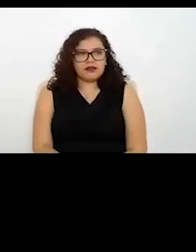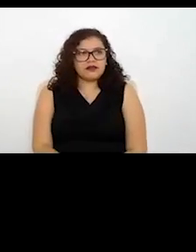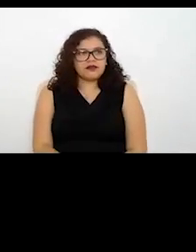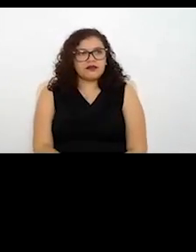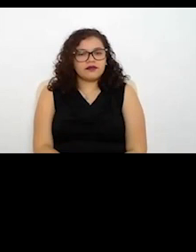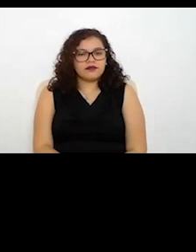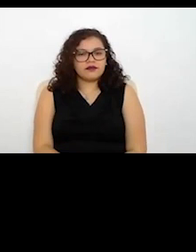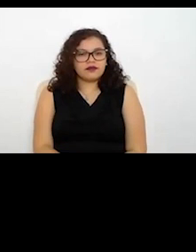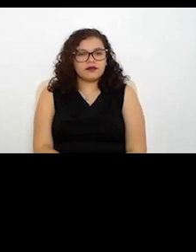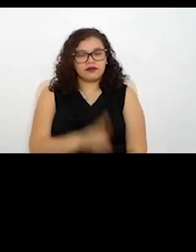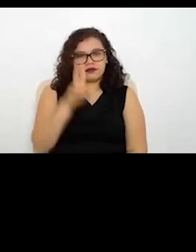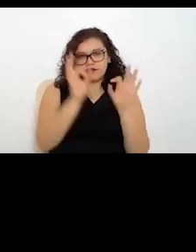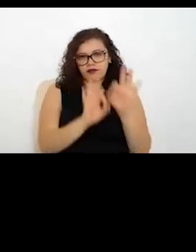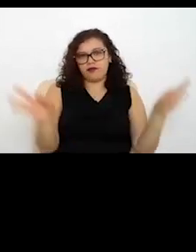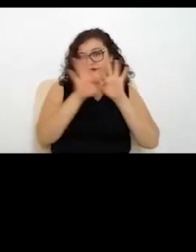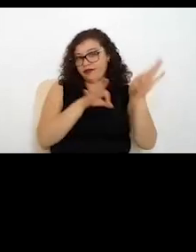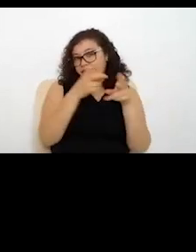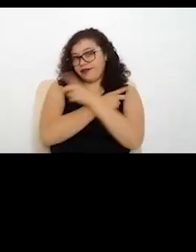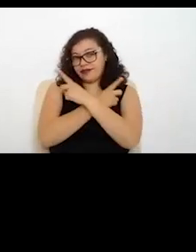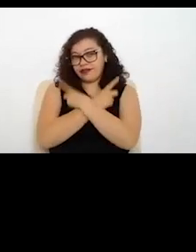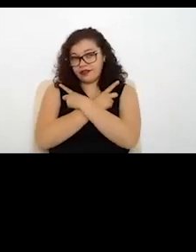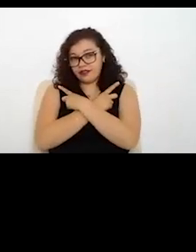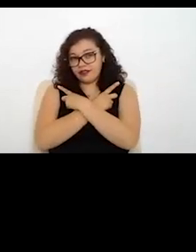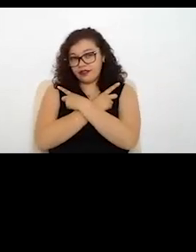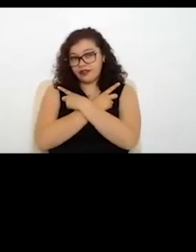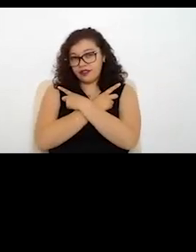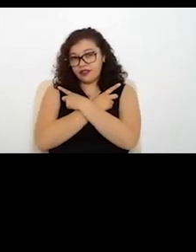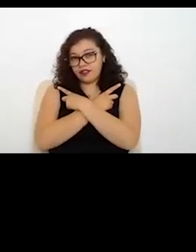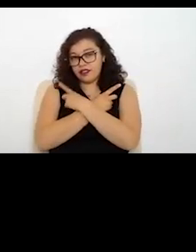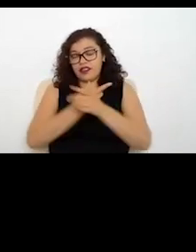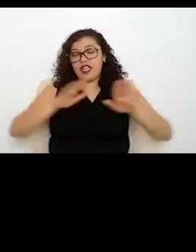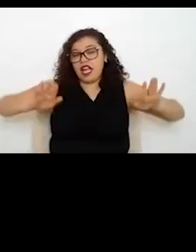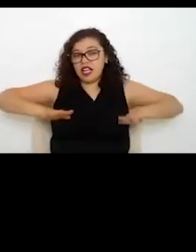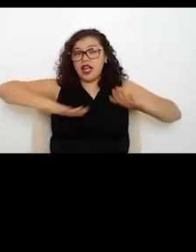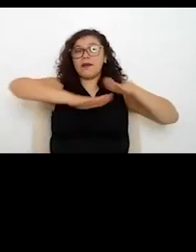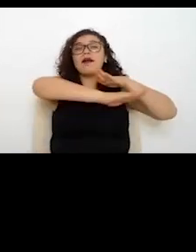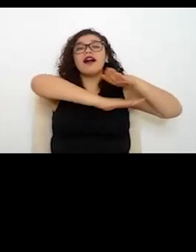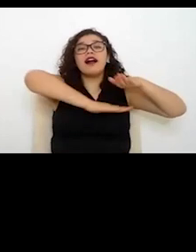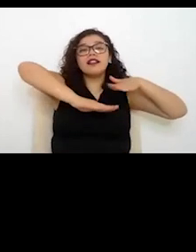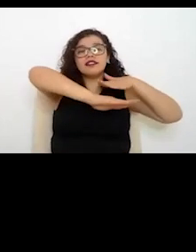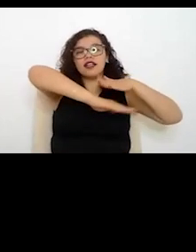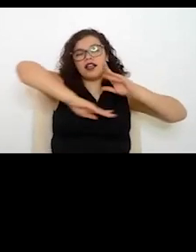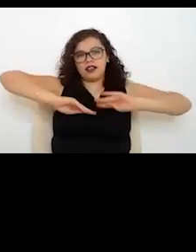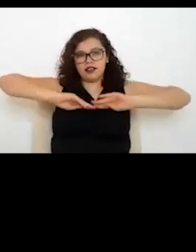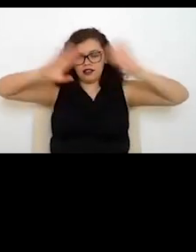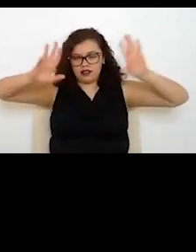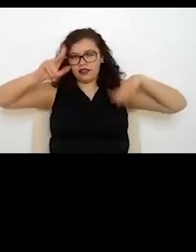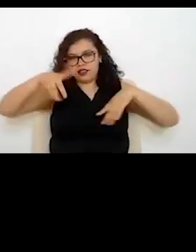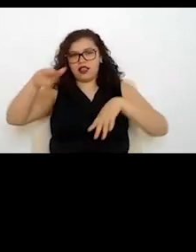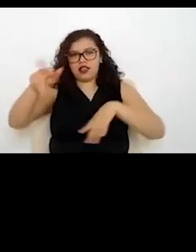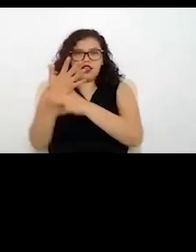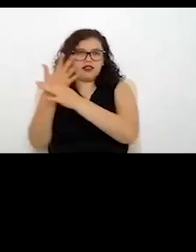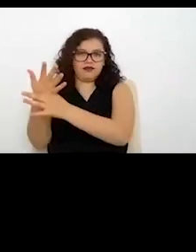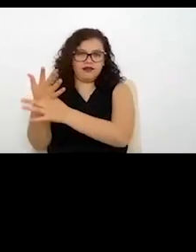muy importante, el trabajo digno tiene que tener estos elementos, son las condiciones mínimas. Obviamente, como ya nos comentó Juan, se pueden